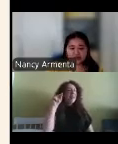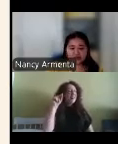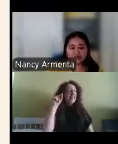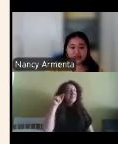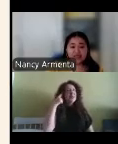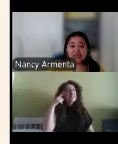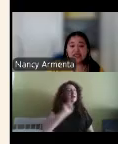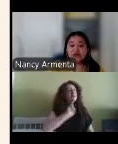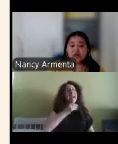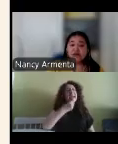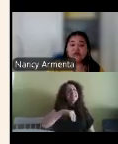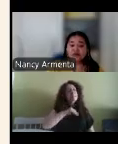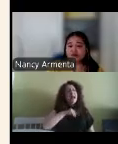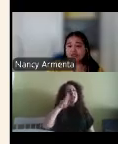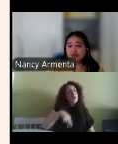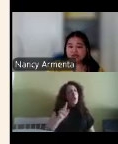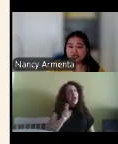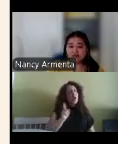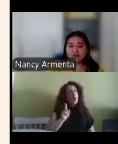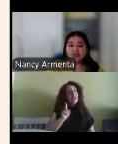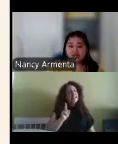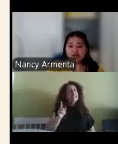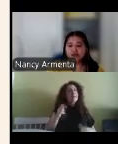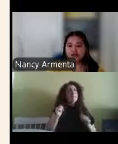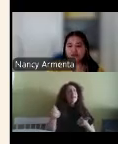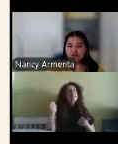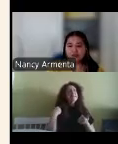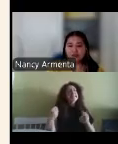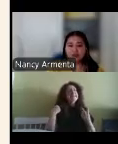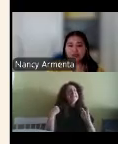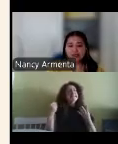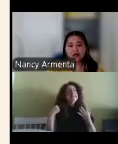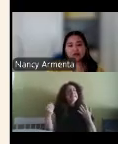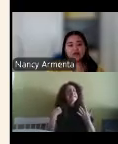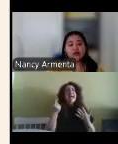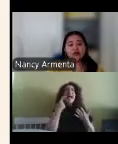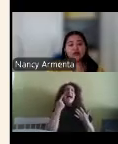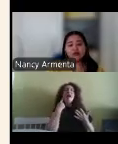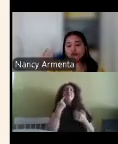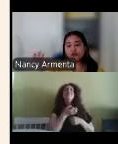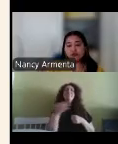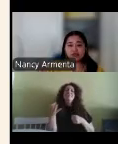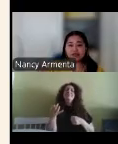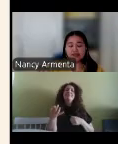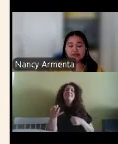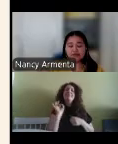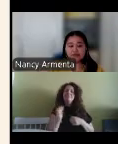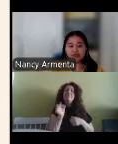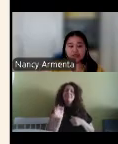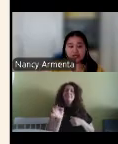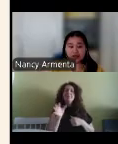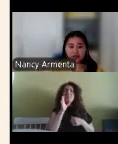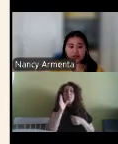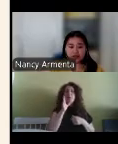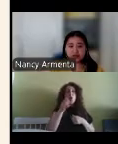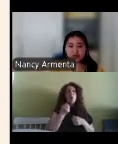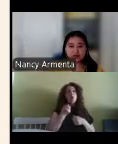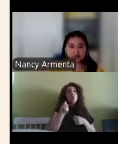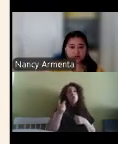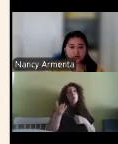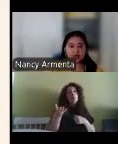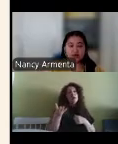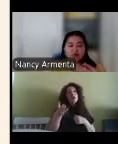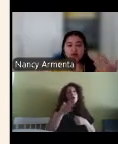española. Y luego cuando te piden los datos, ya lo confirman, porque claro, Los números que identifican a una